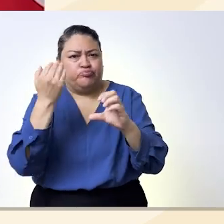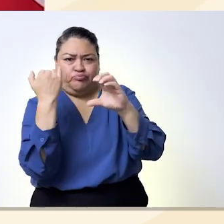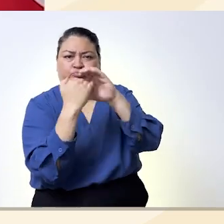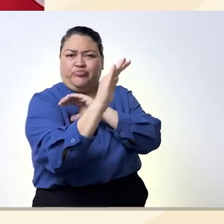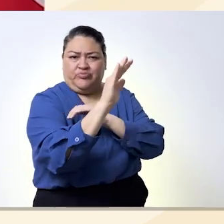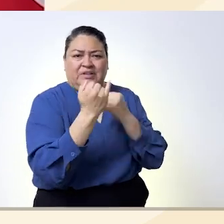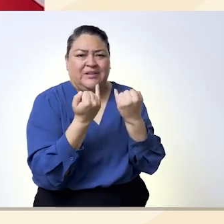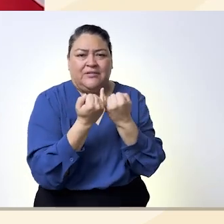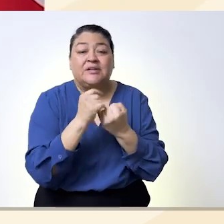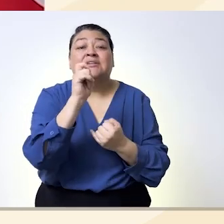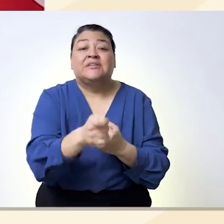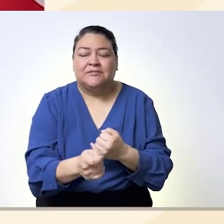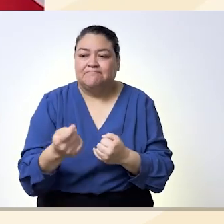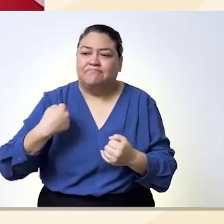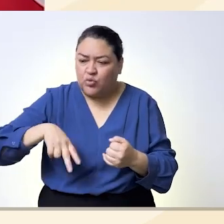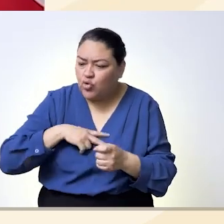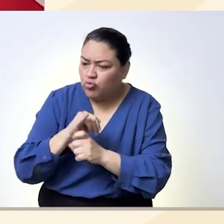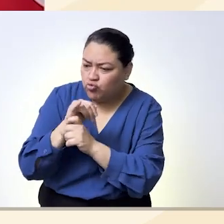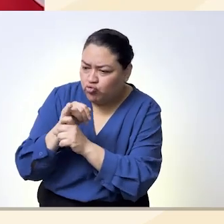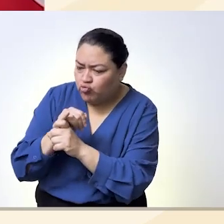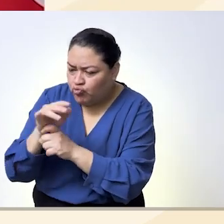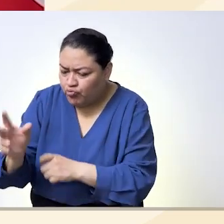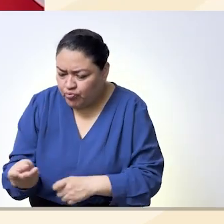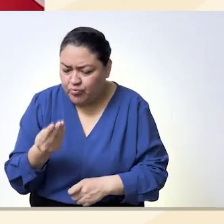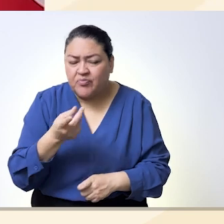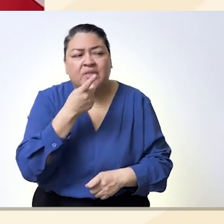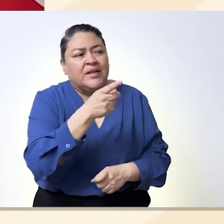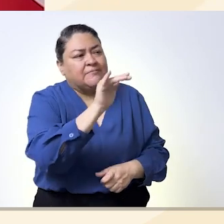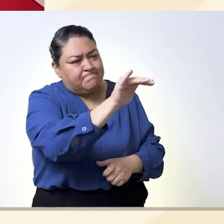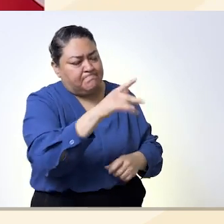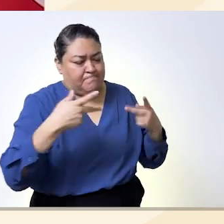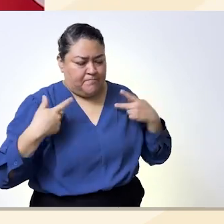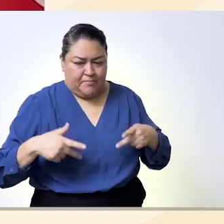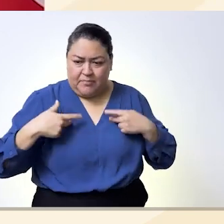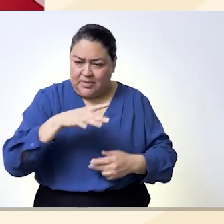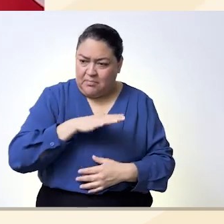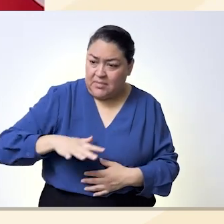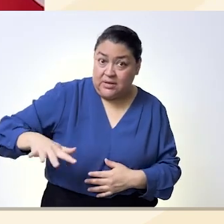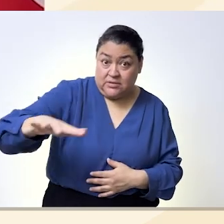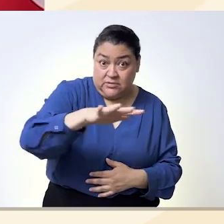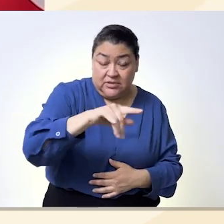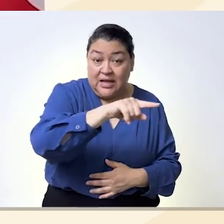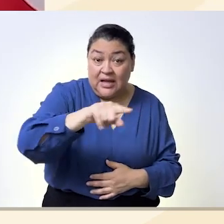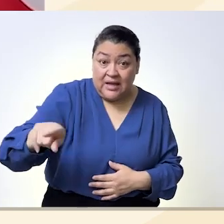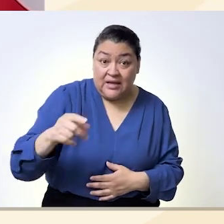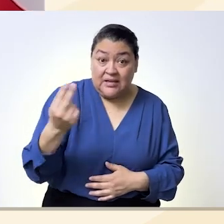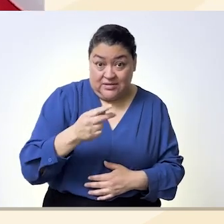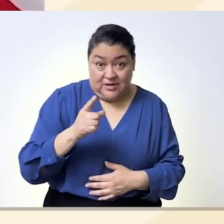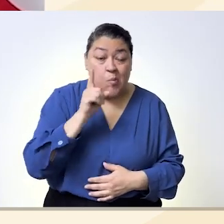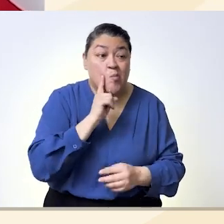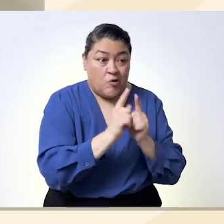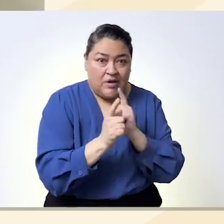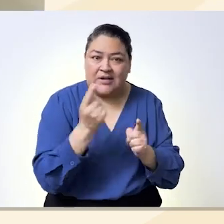atención mental a todas las personas, sobre todo a las personas que se relacionan con mujeres, ¿no? Y creo